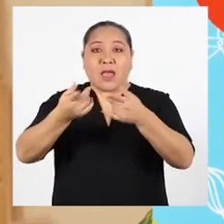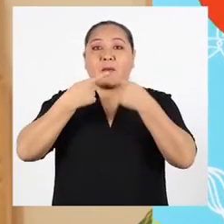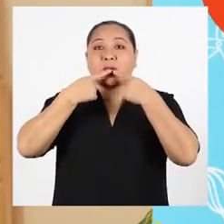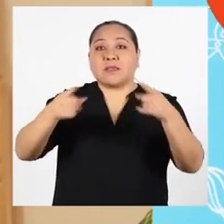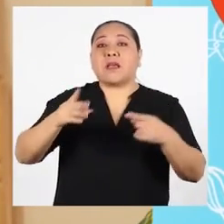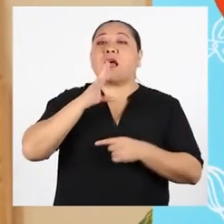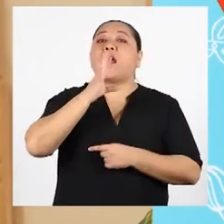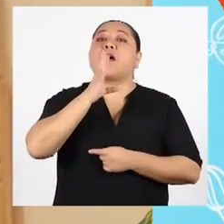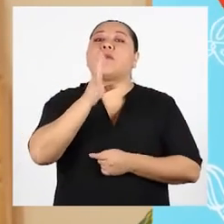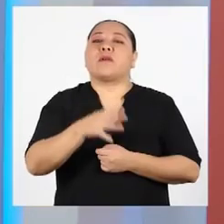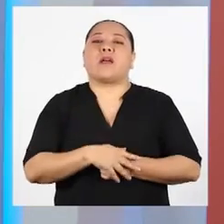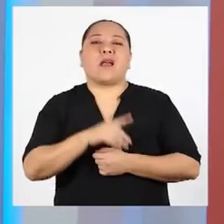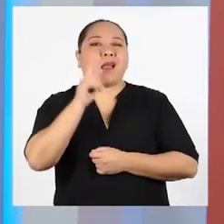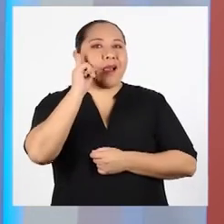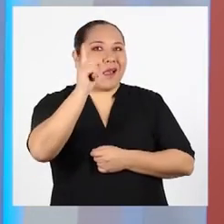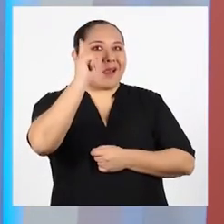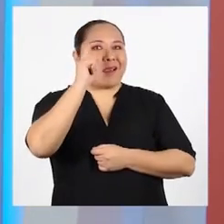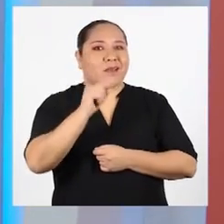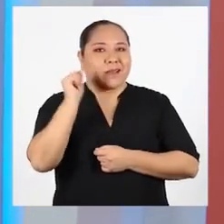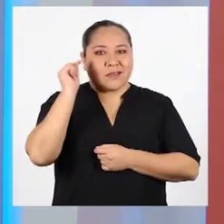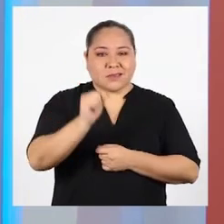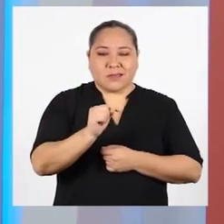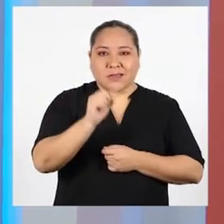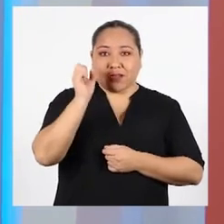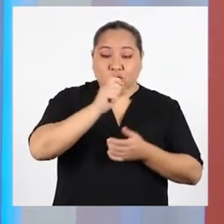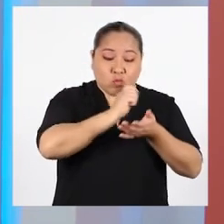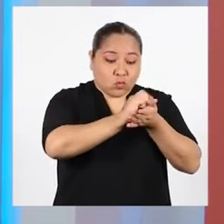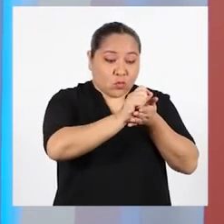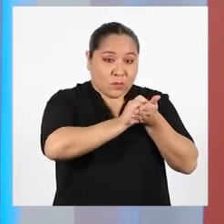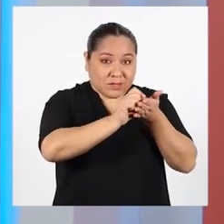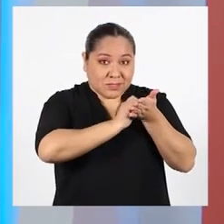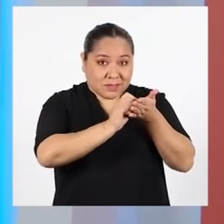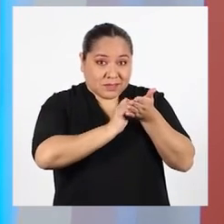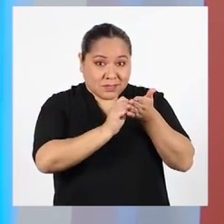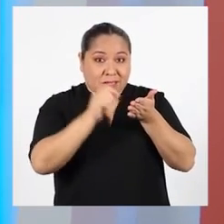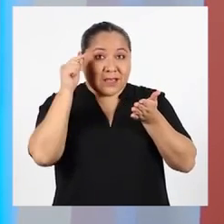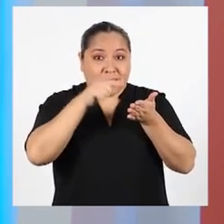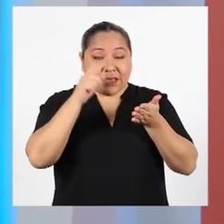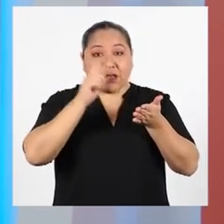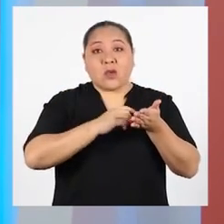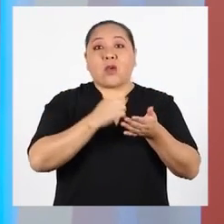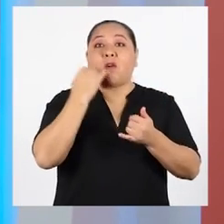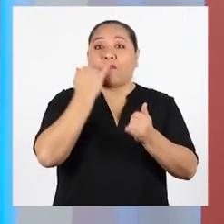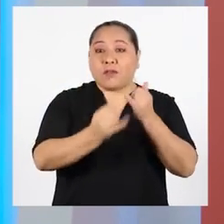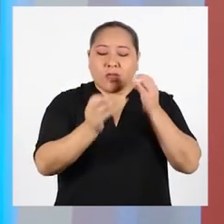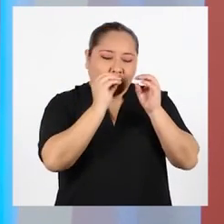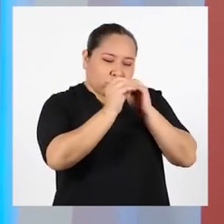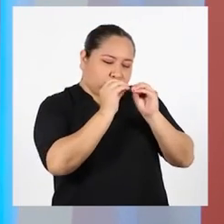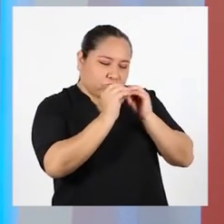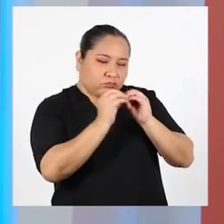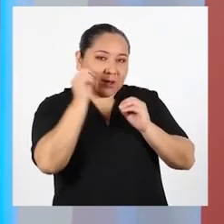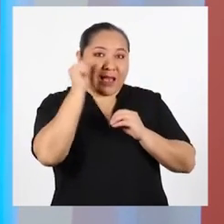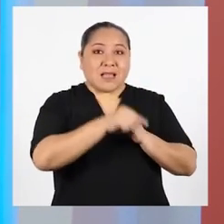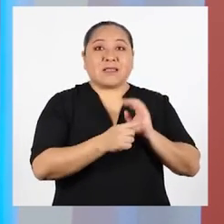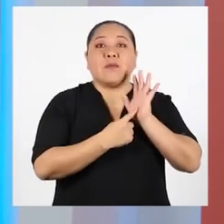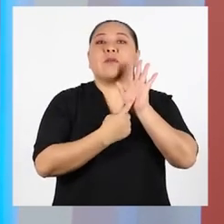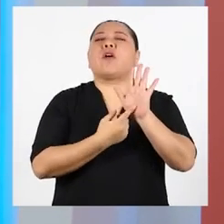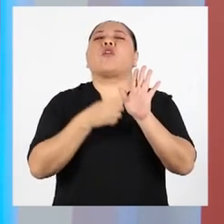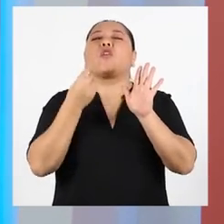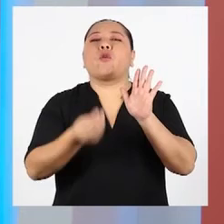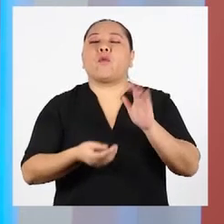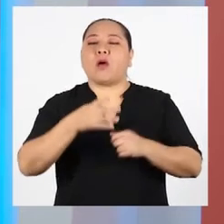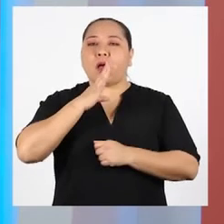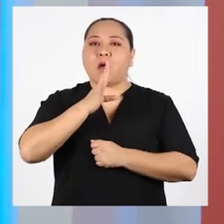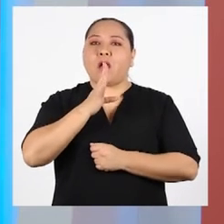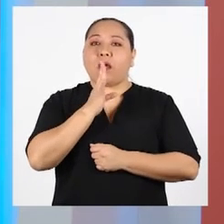brinda el mensaje oralmente. ¡Ajá! Si bien lo vas a escribir y tendrás su versión final, esta se presentará